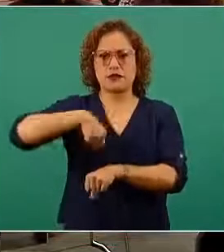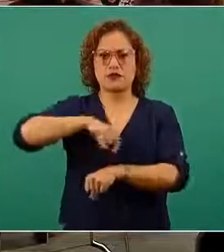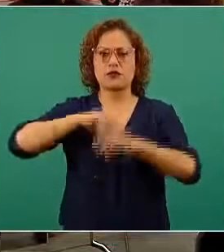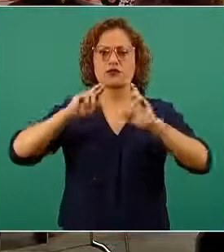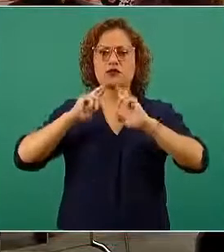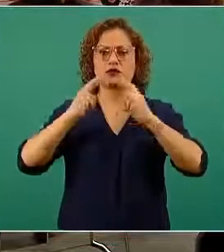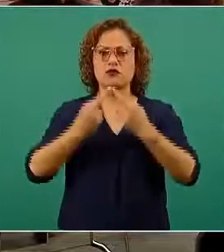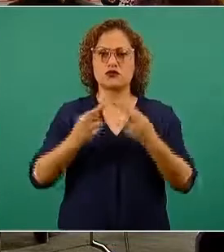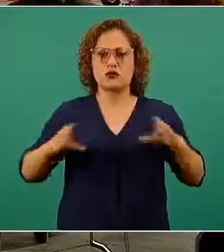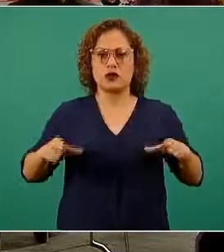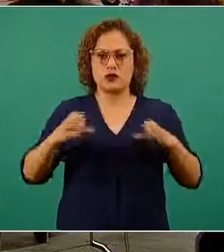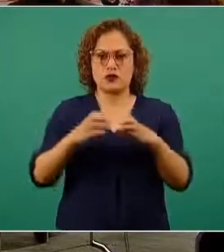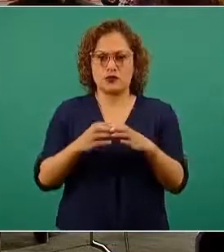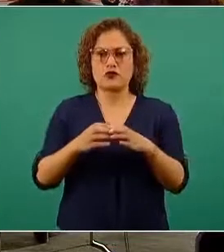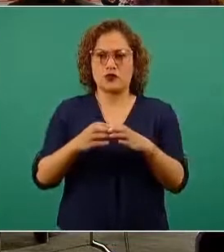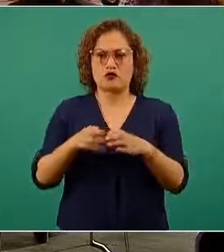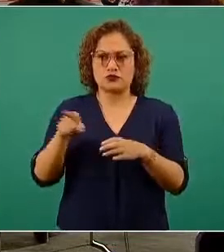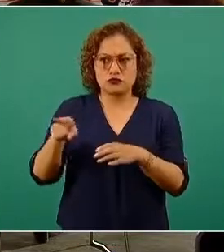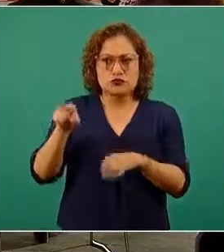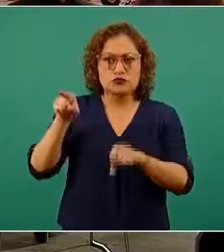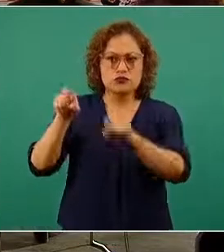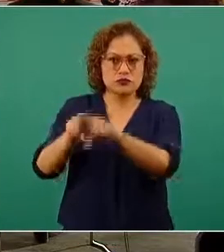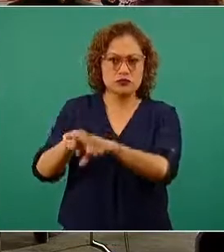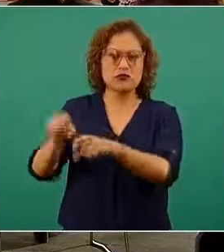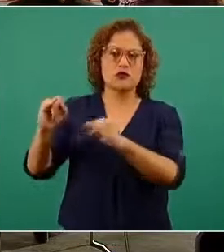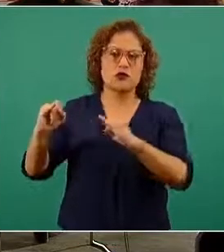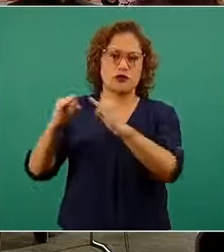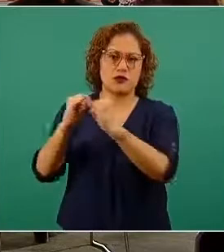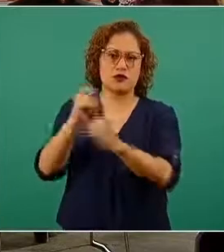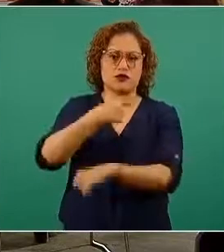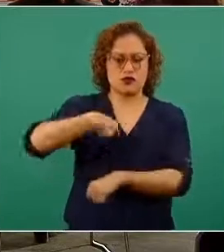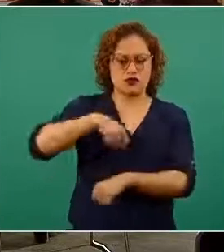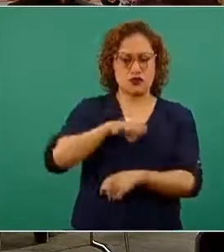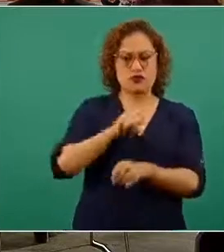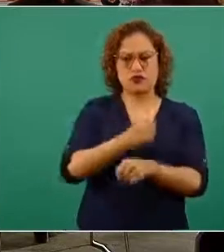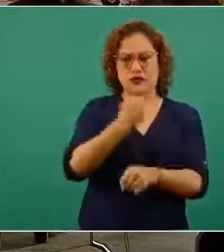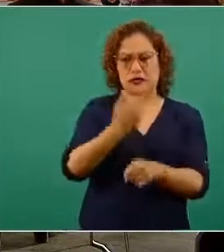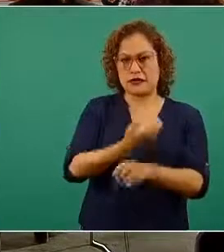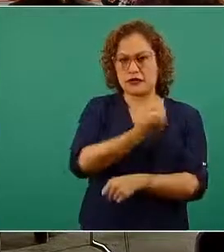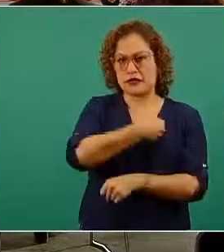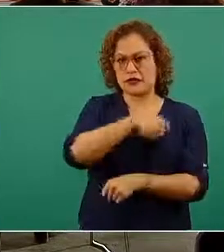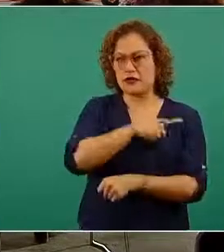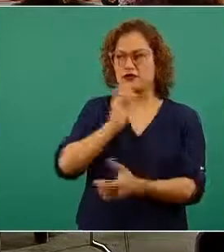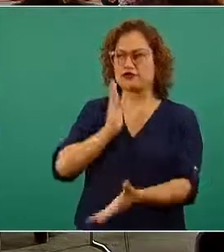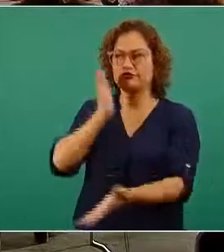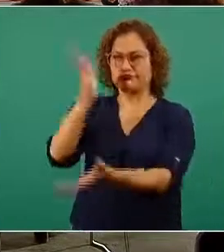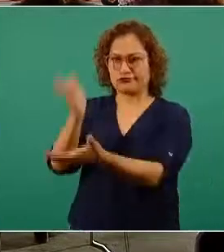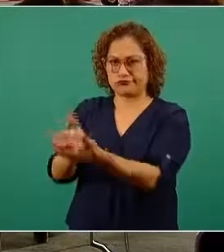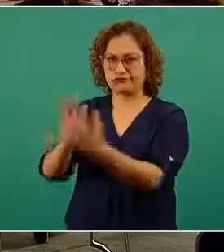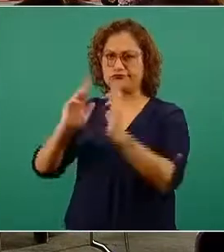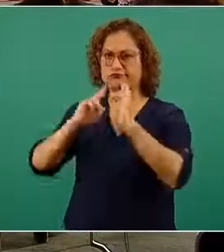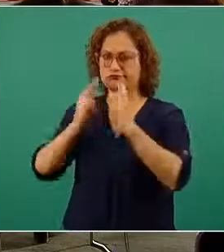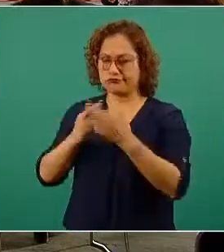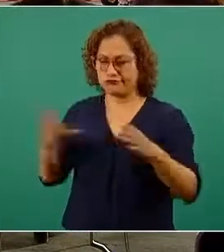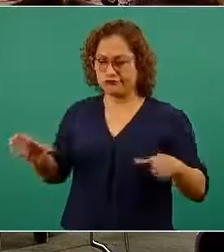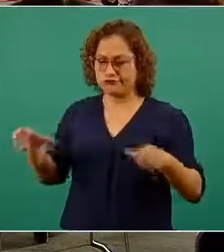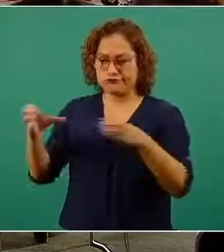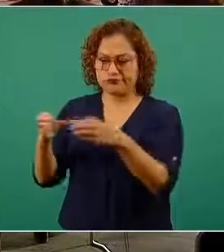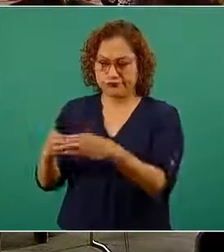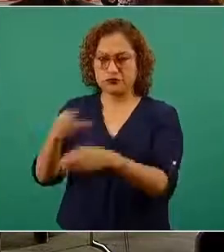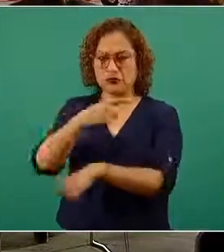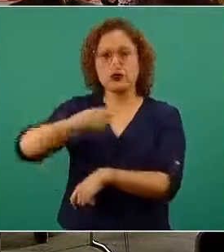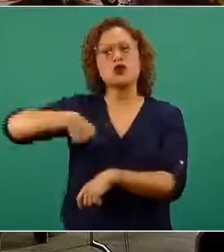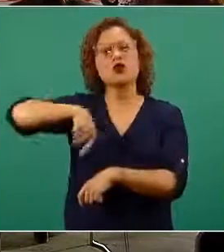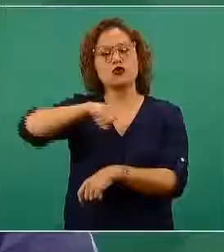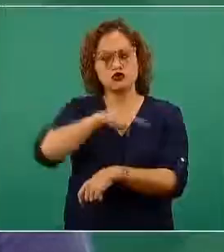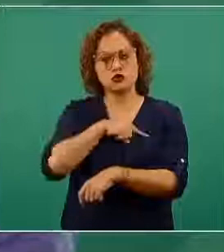de Gobierno de este organismo, en el que participa la Secretaría de Salud, y todas y todos los que formamos parte de la Junta enfatizamos